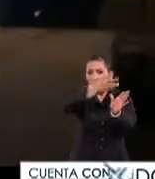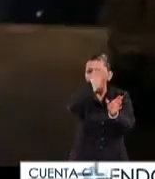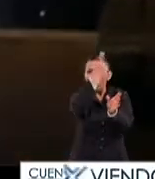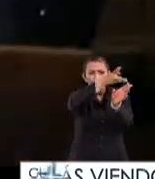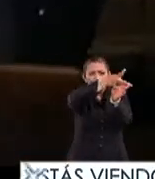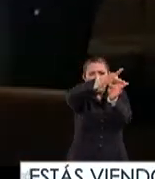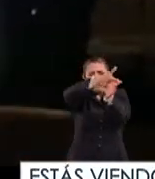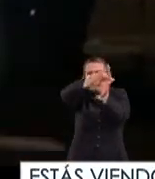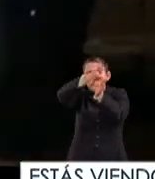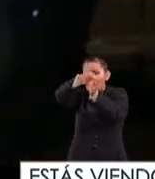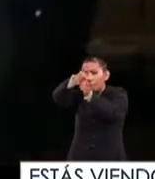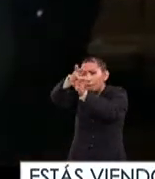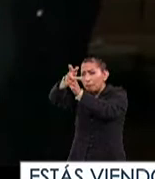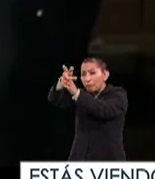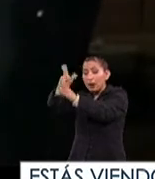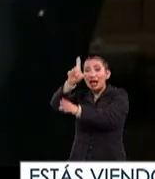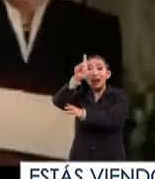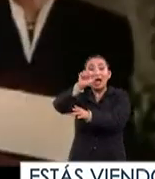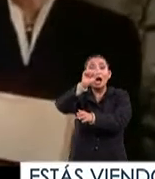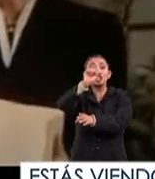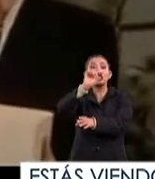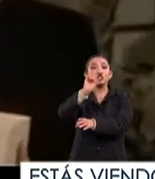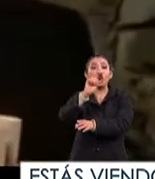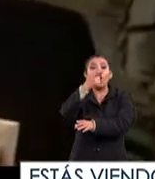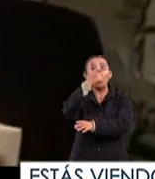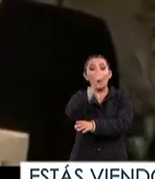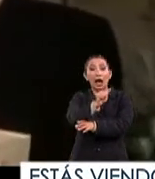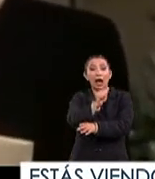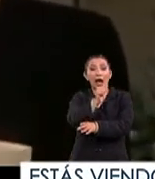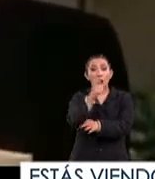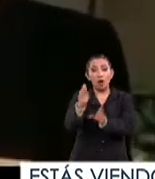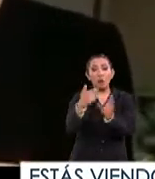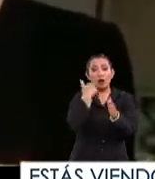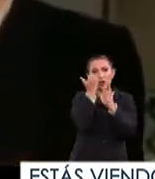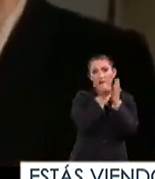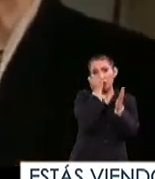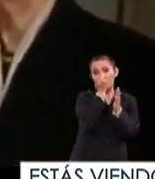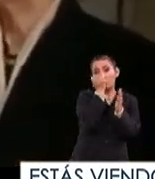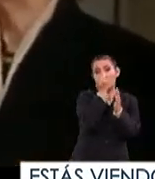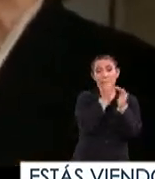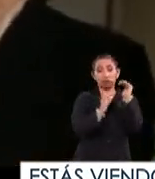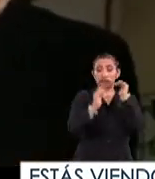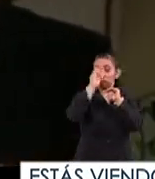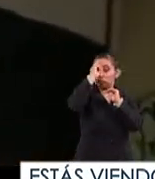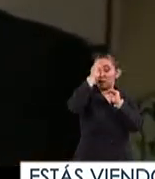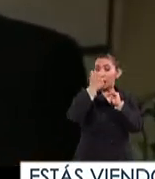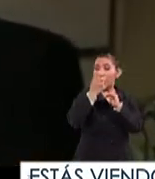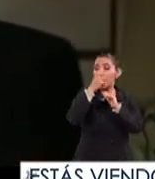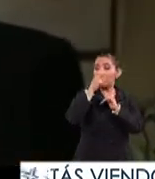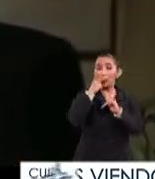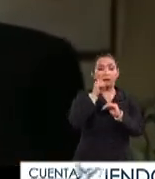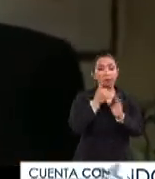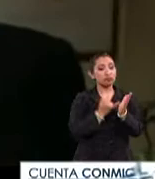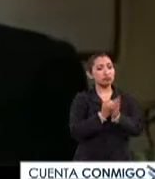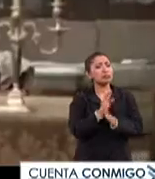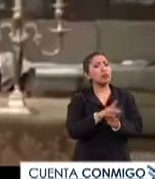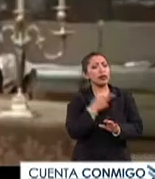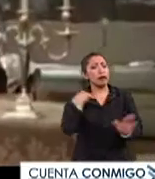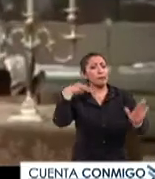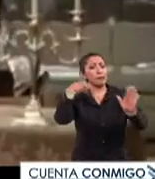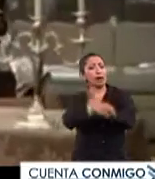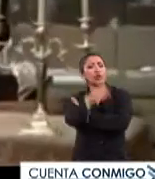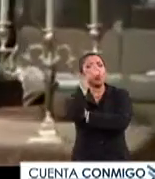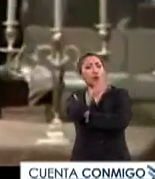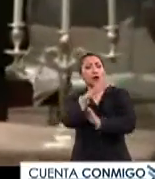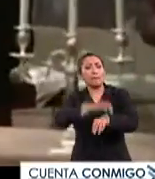película va así. Esta película La Soga, basada en hechos reales de unos estudiantes de Harvard que se creían superiores a los demás y deciden, ¿por qué no?, asesinar